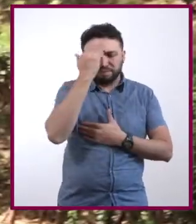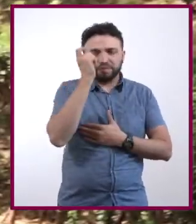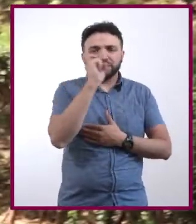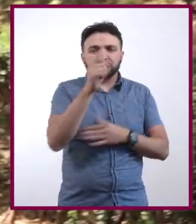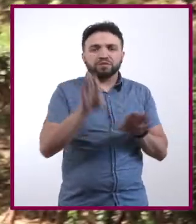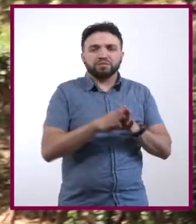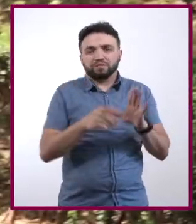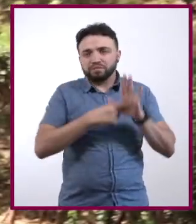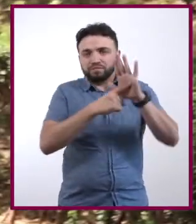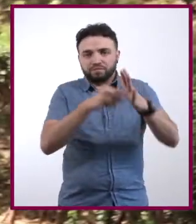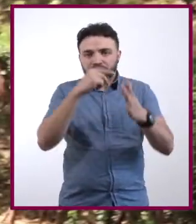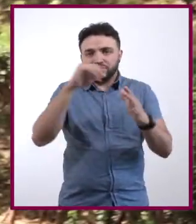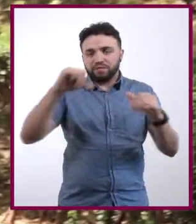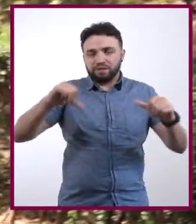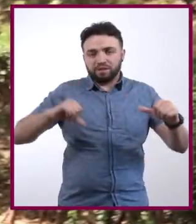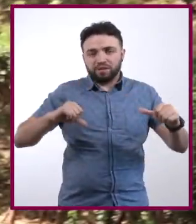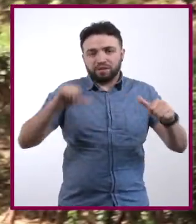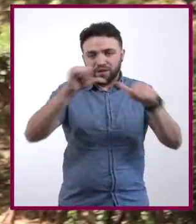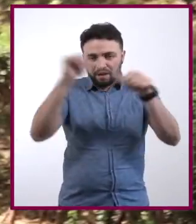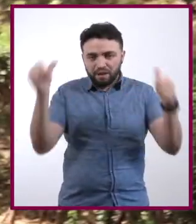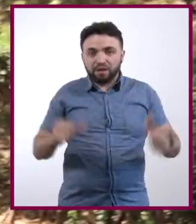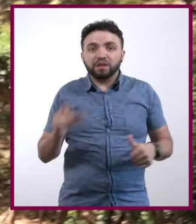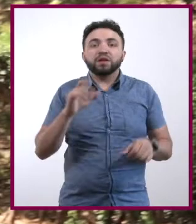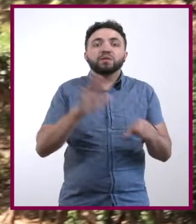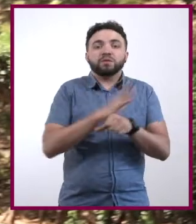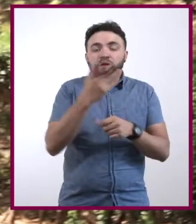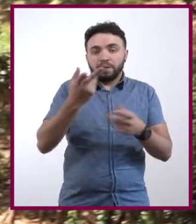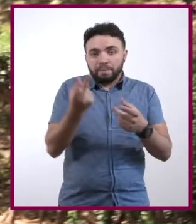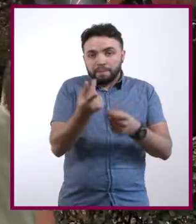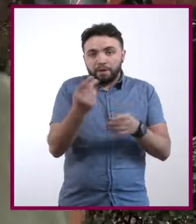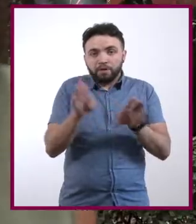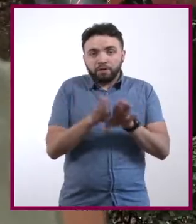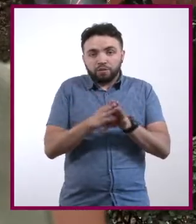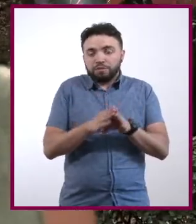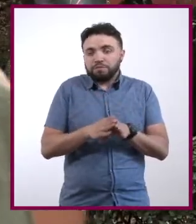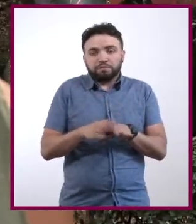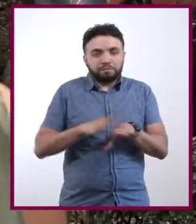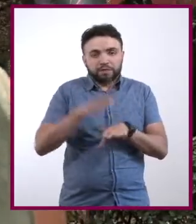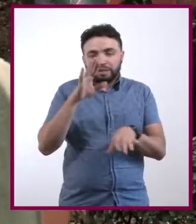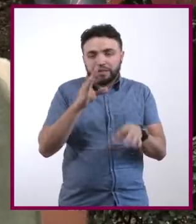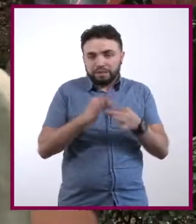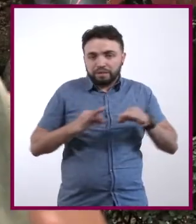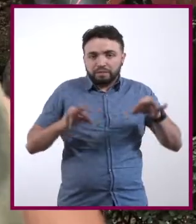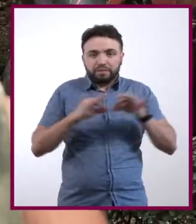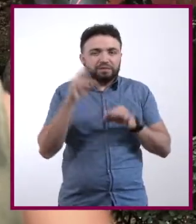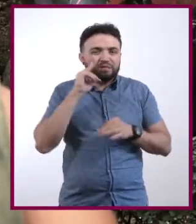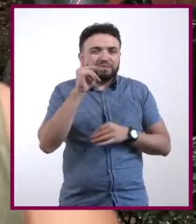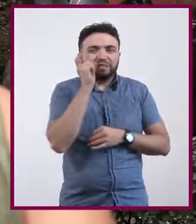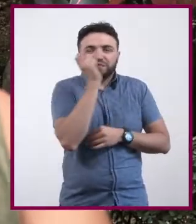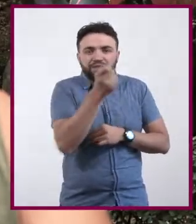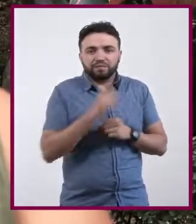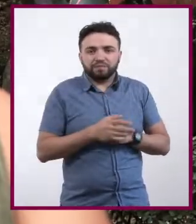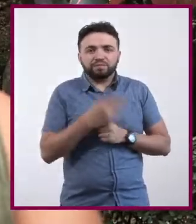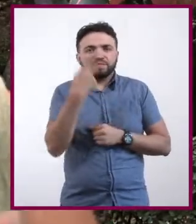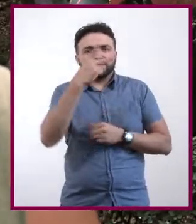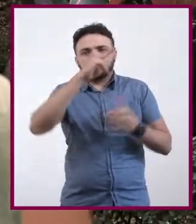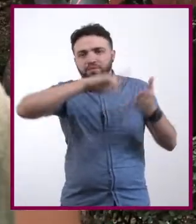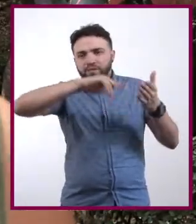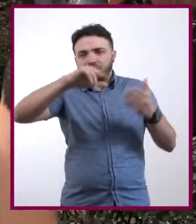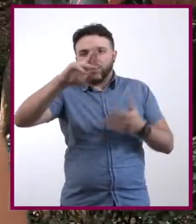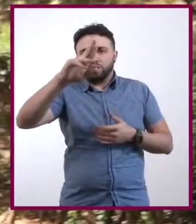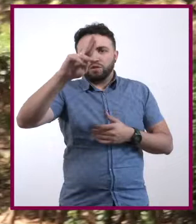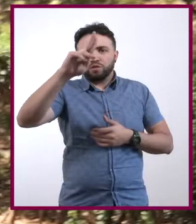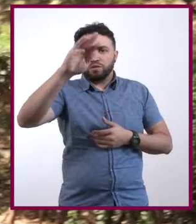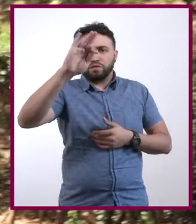otra manifestación artística en la que los perros cobran un importante significado. En Bajo la Lupa analizaremos las obras del pintor